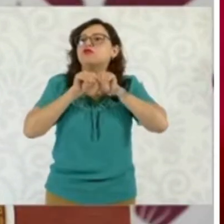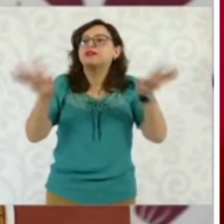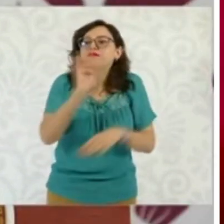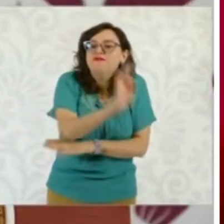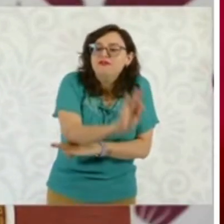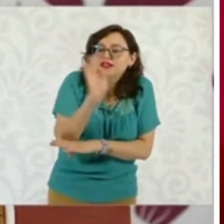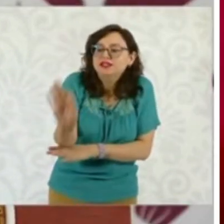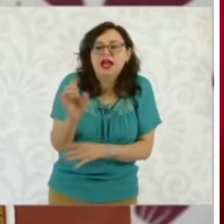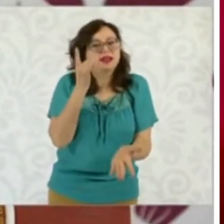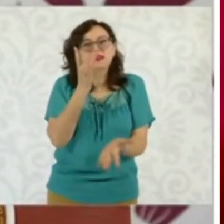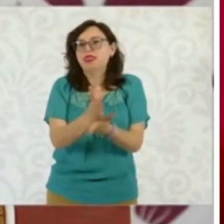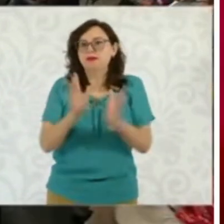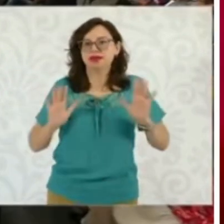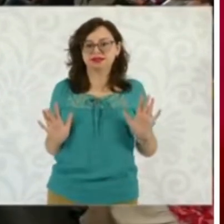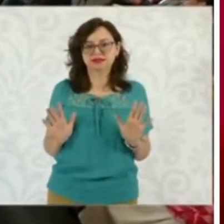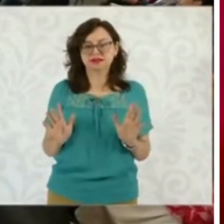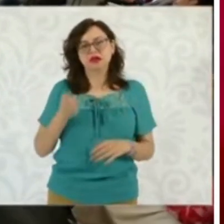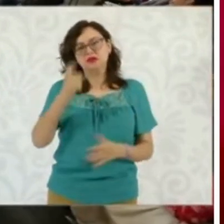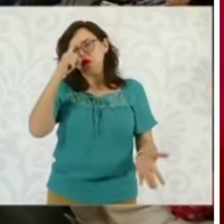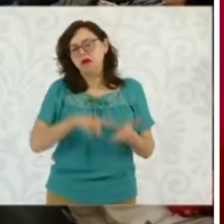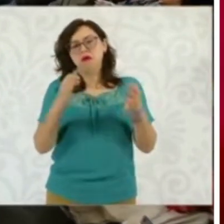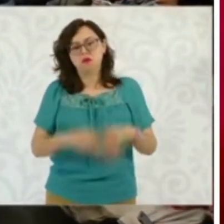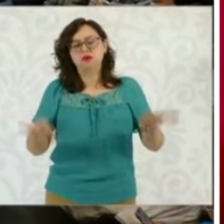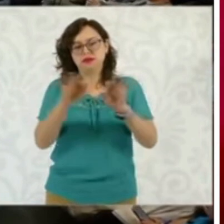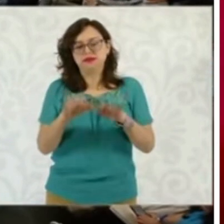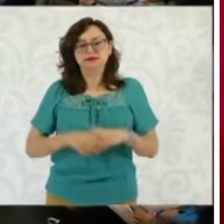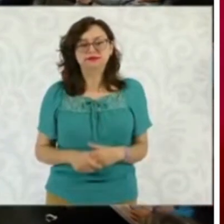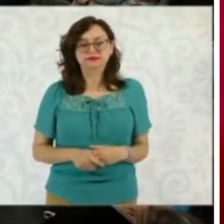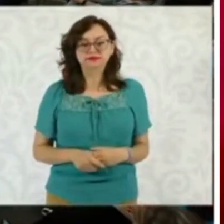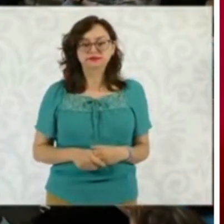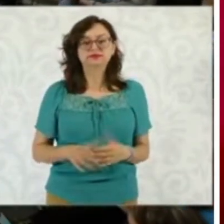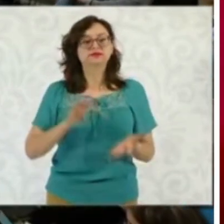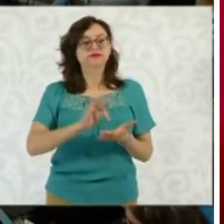en México el 1 de junio. Gracias, Presidenta.